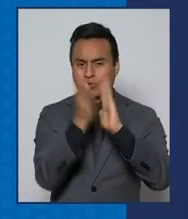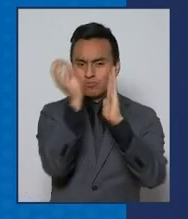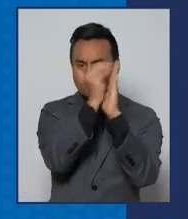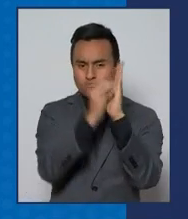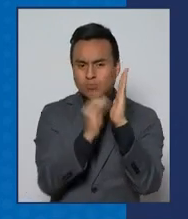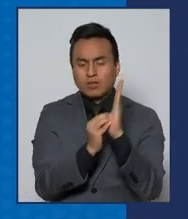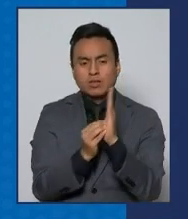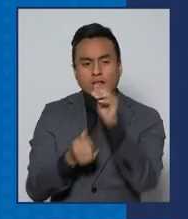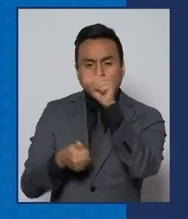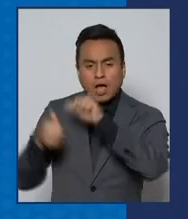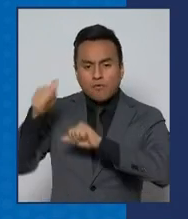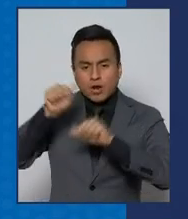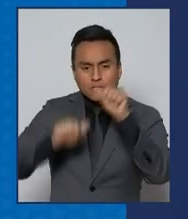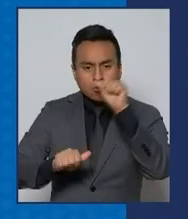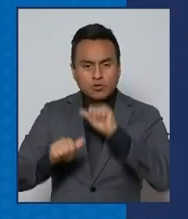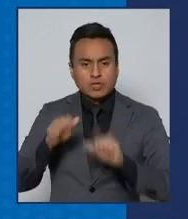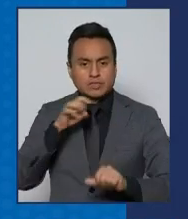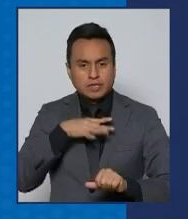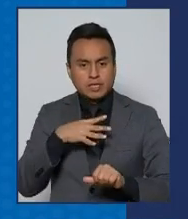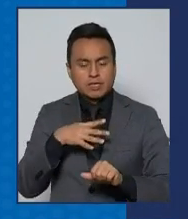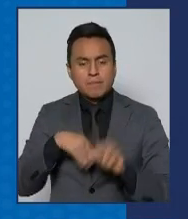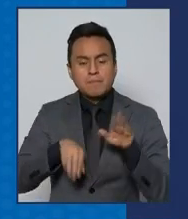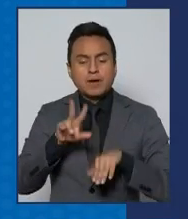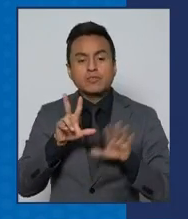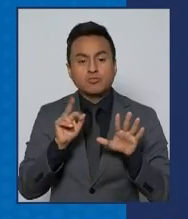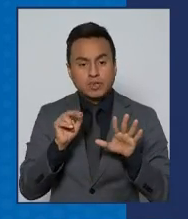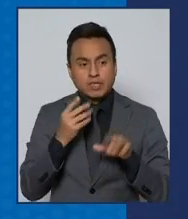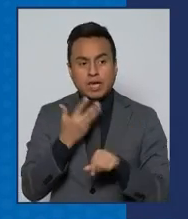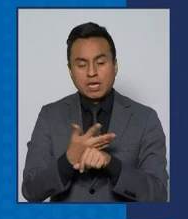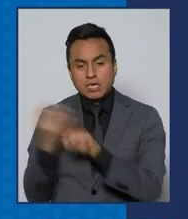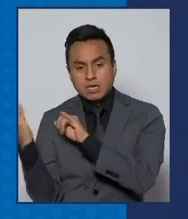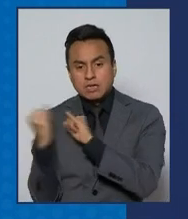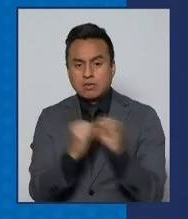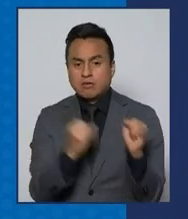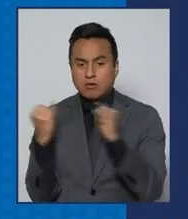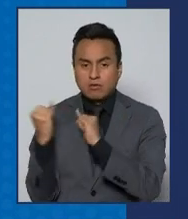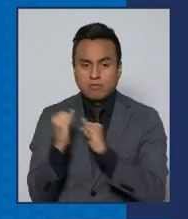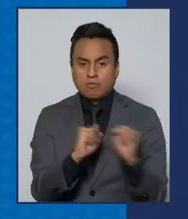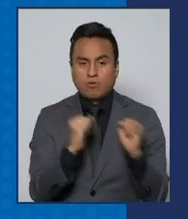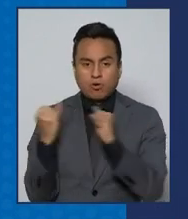los laboratorios que en Chile, son más de 80, informan